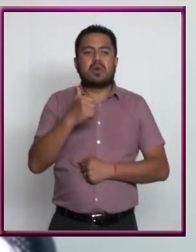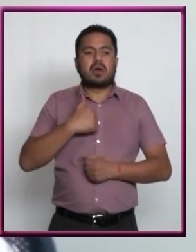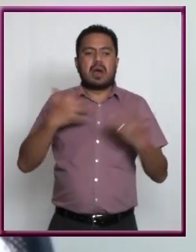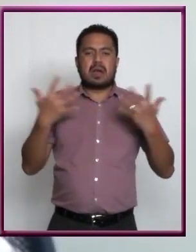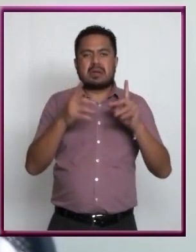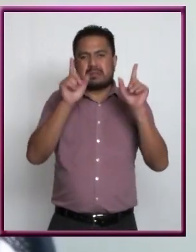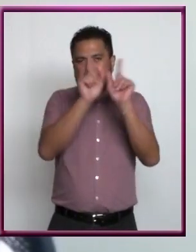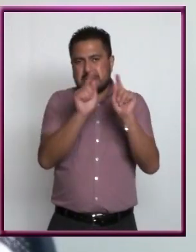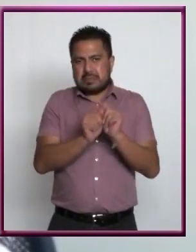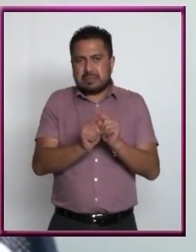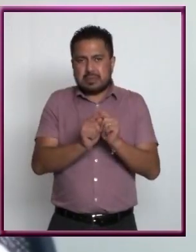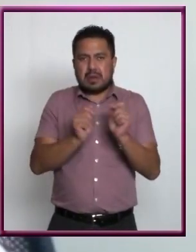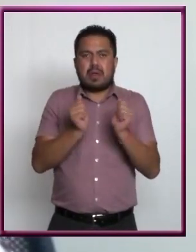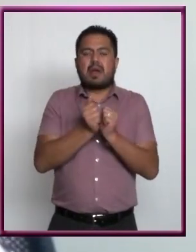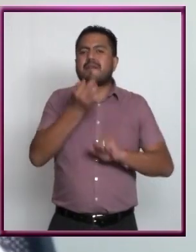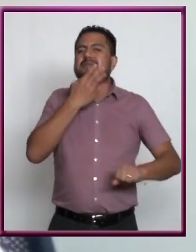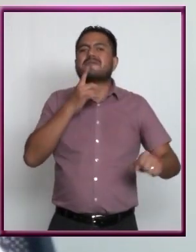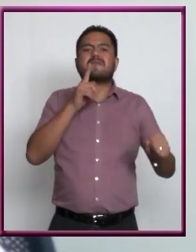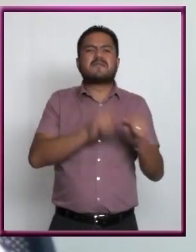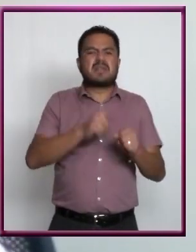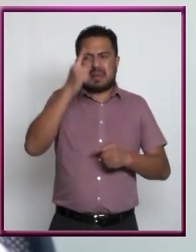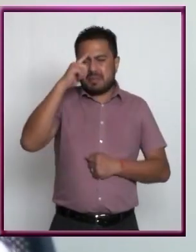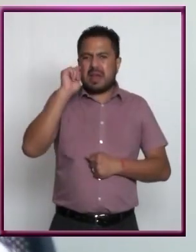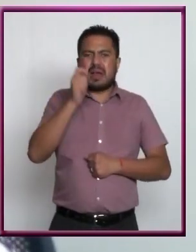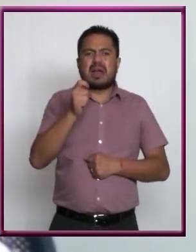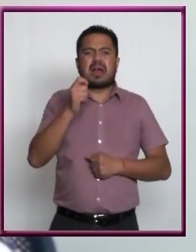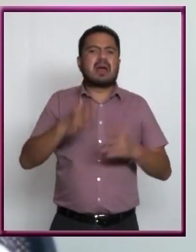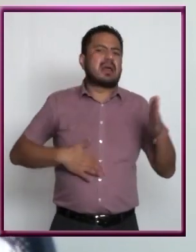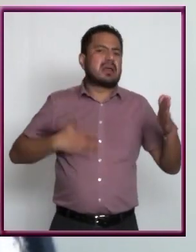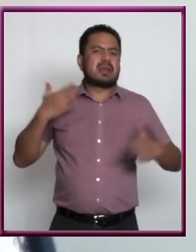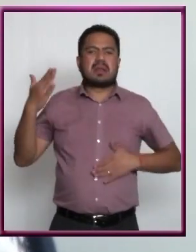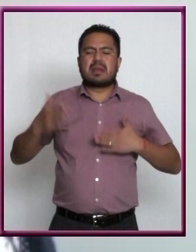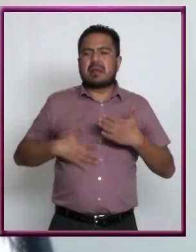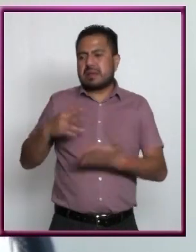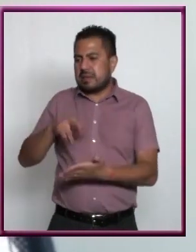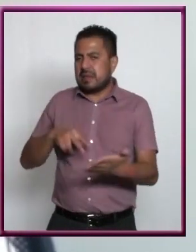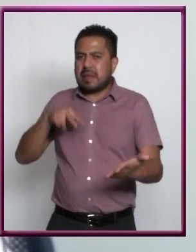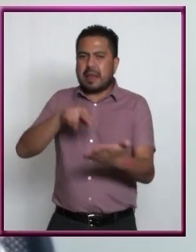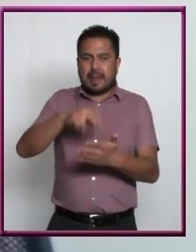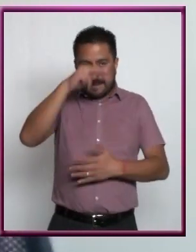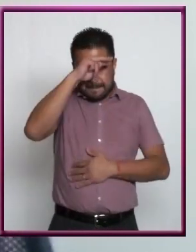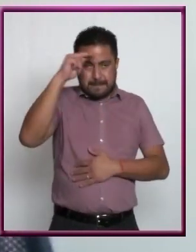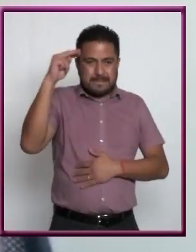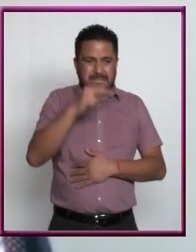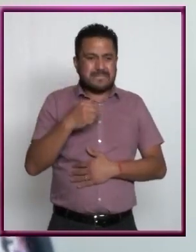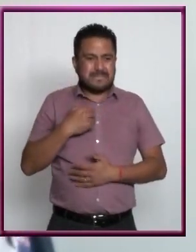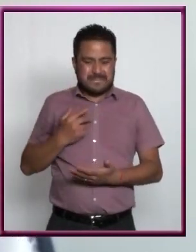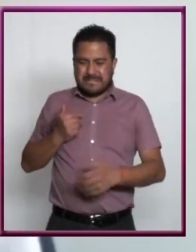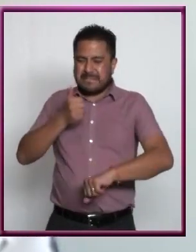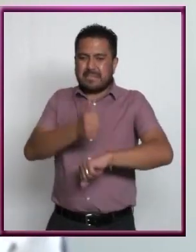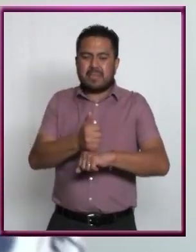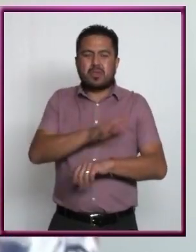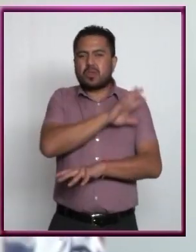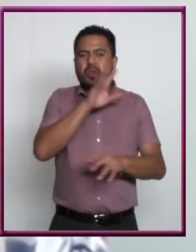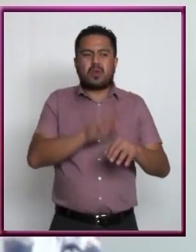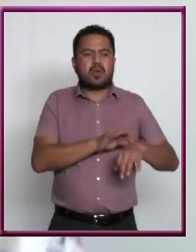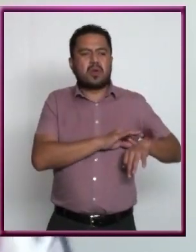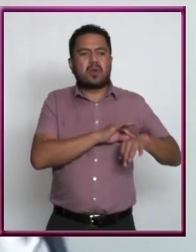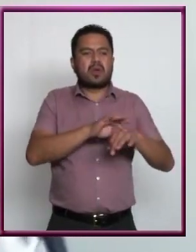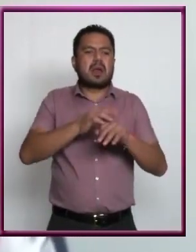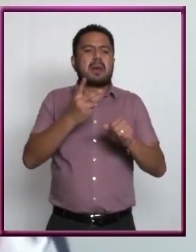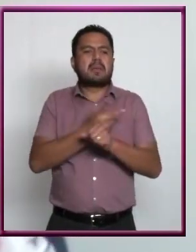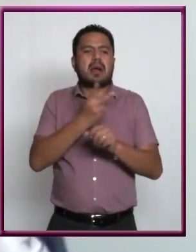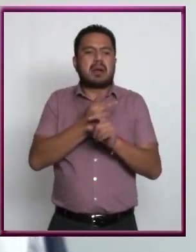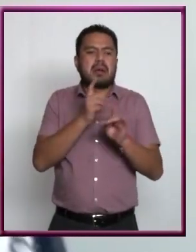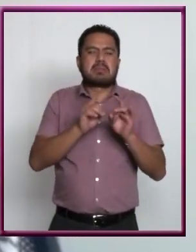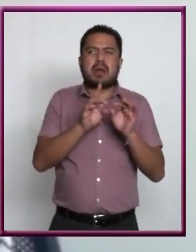hecho sistemáticamente una fiesta para un poco celebrar esa llegada a México y pues todo el recorrido, todo lo que me ha